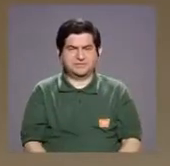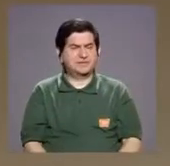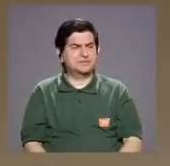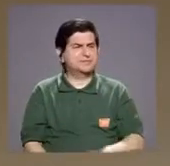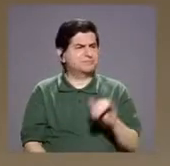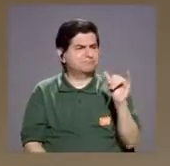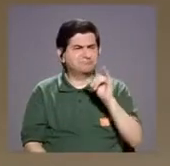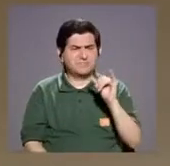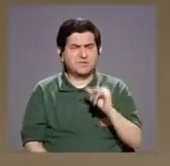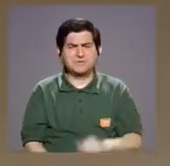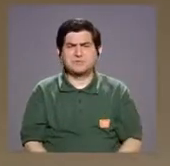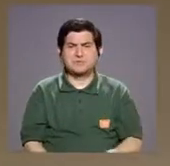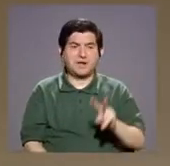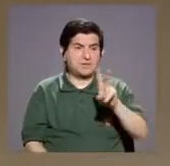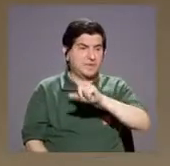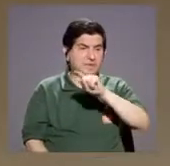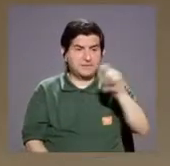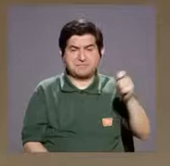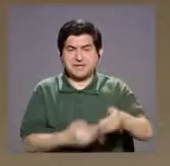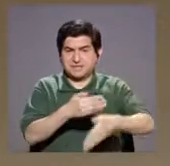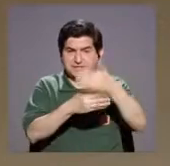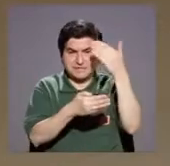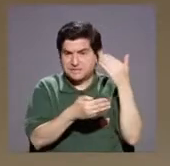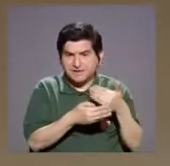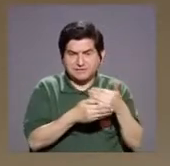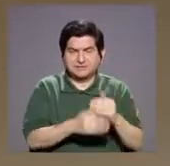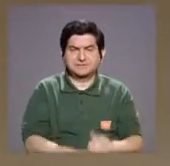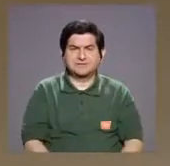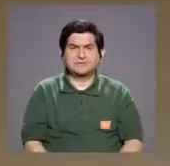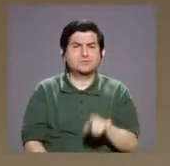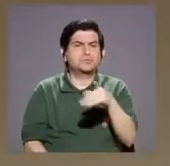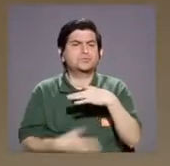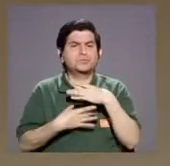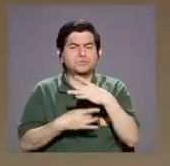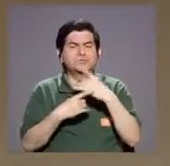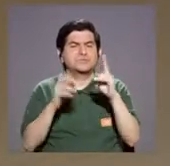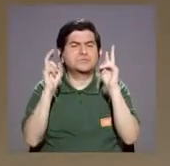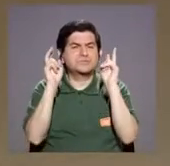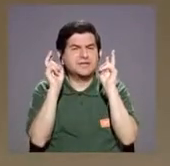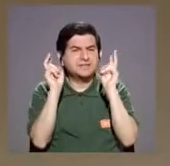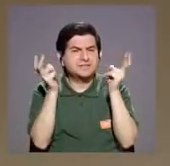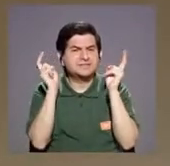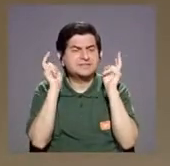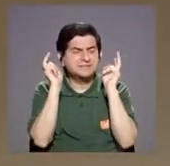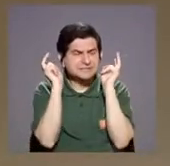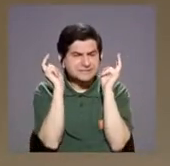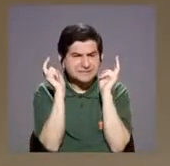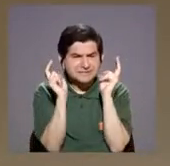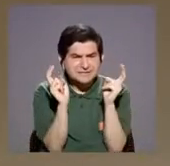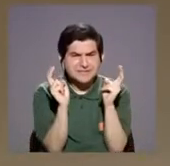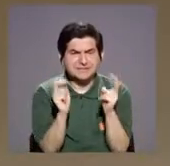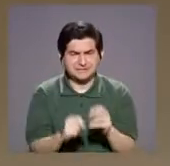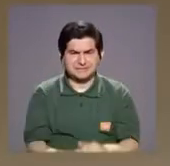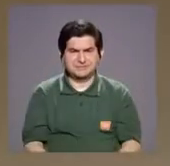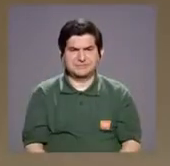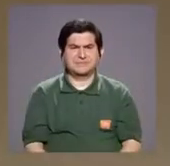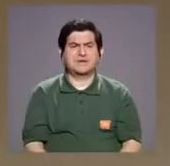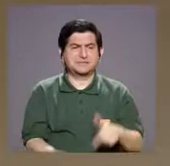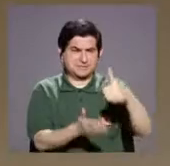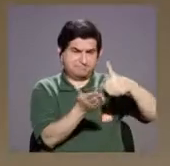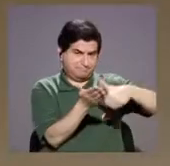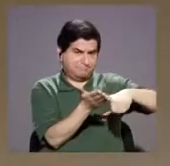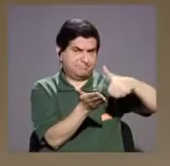hace 20 meses de su interés en los temas electorales